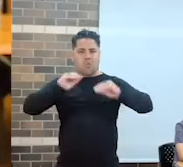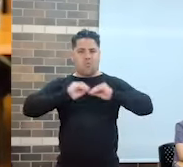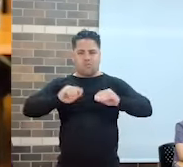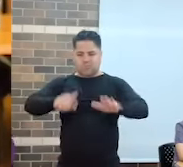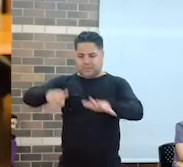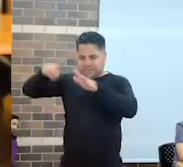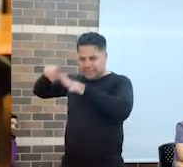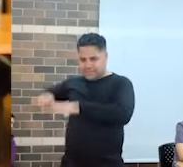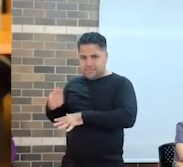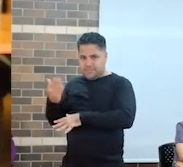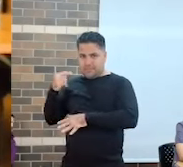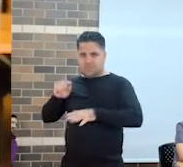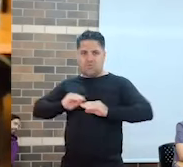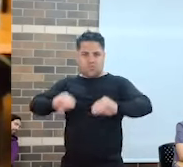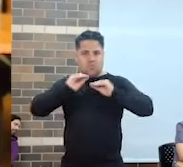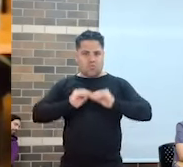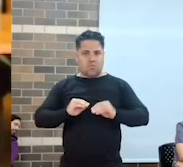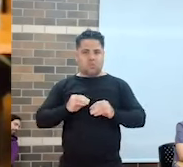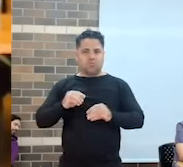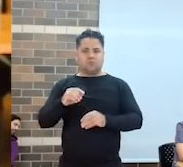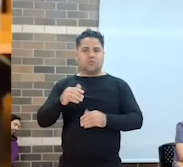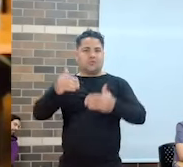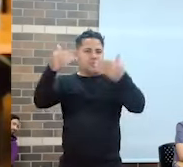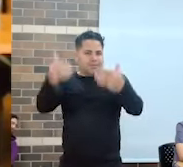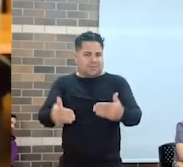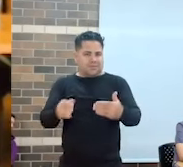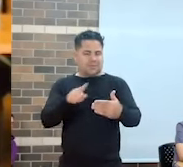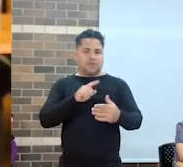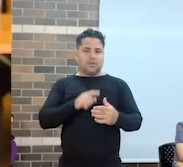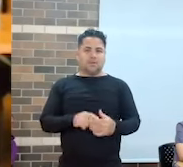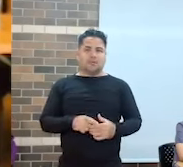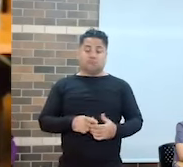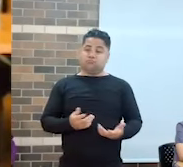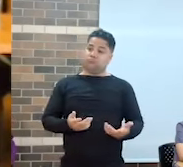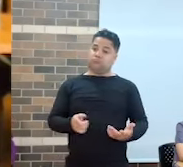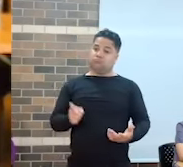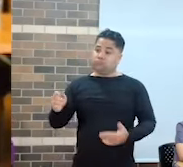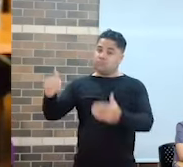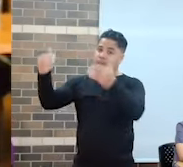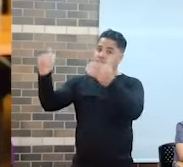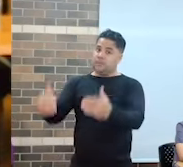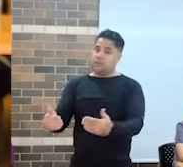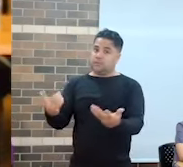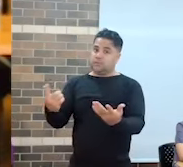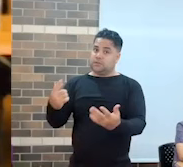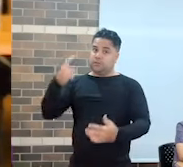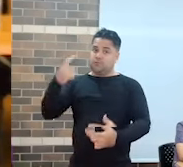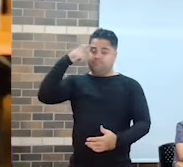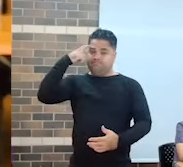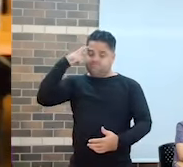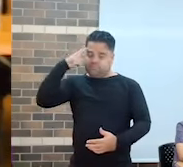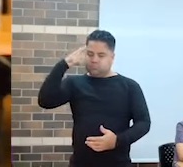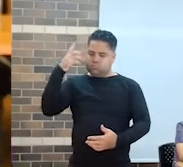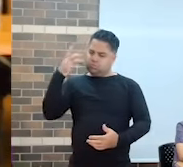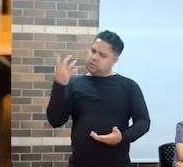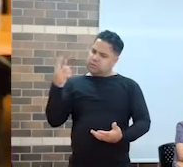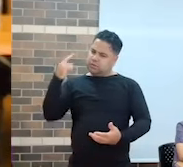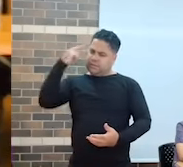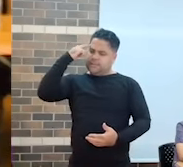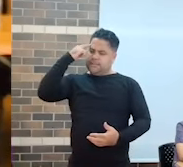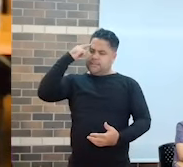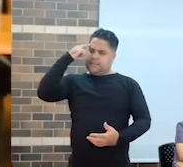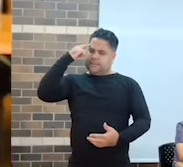pasado, y es que cuando a mí me preguntan por determinados sujetos como una persona con una discapacidad intelectual, indiscutiblemente viene a mi cabeza